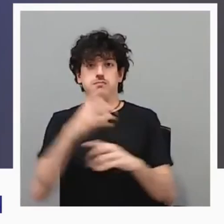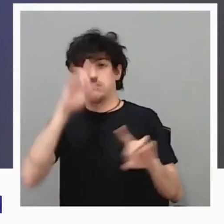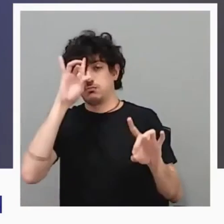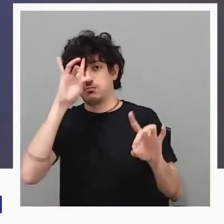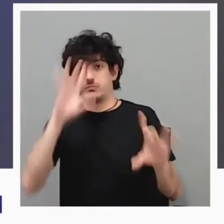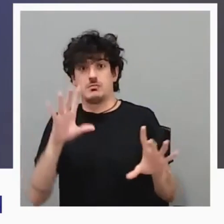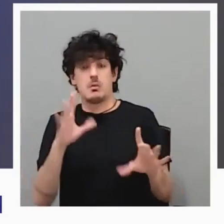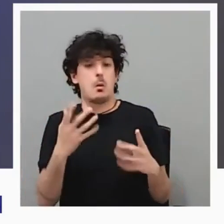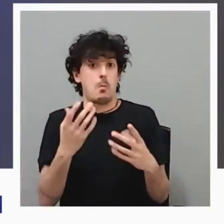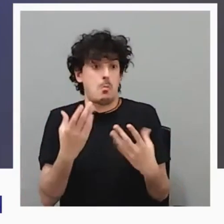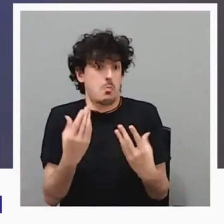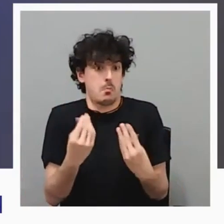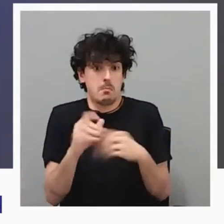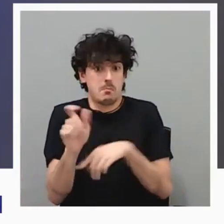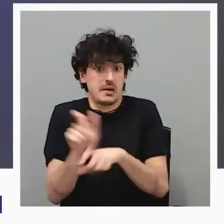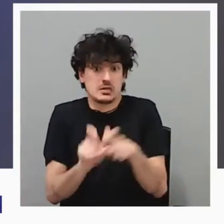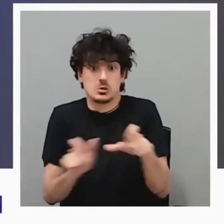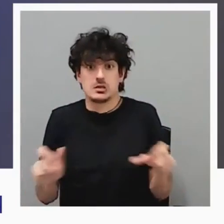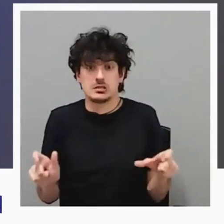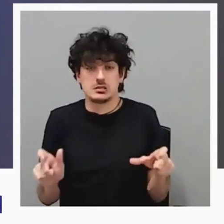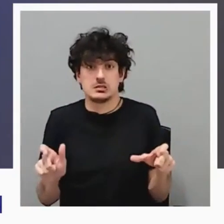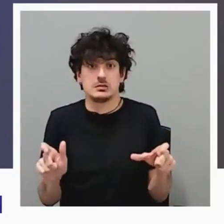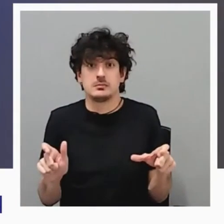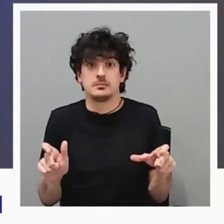probablemente ante esa